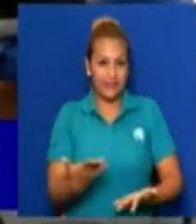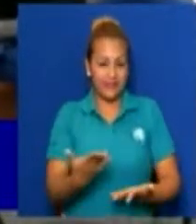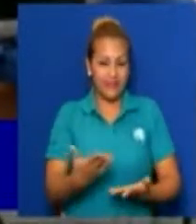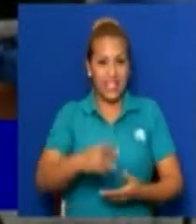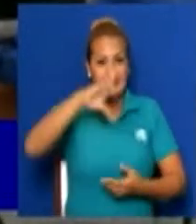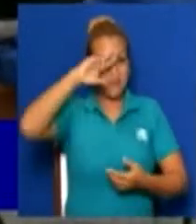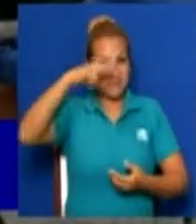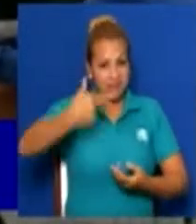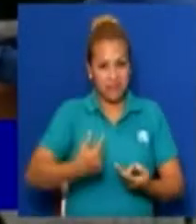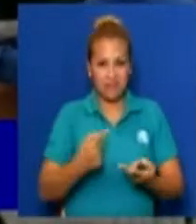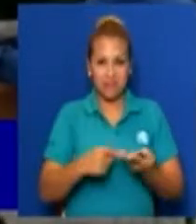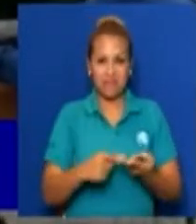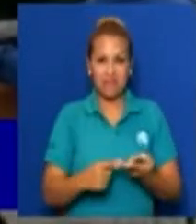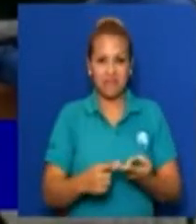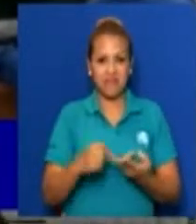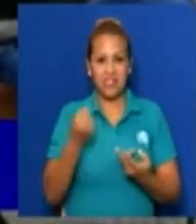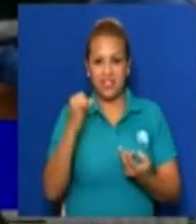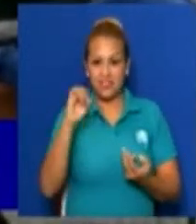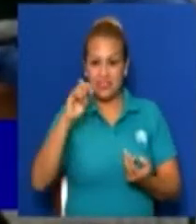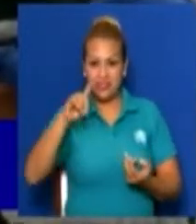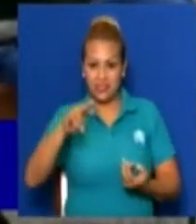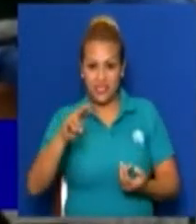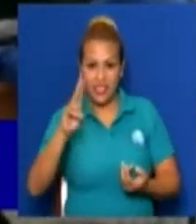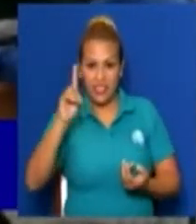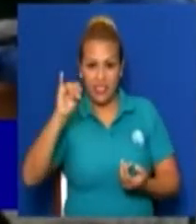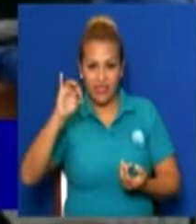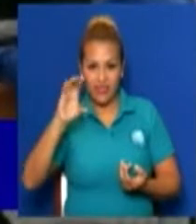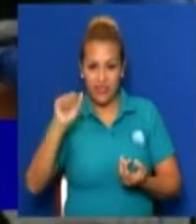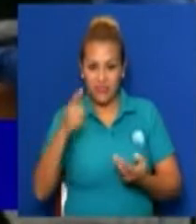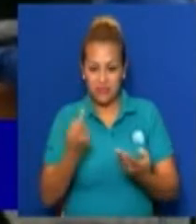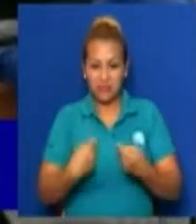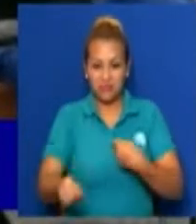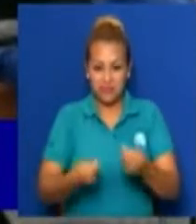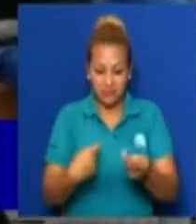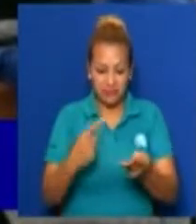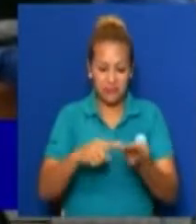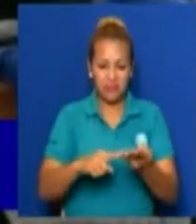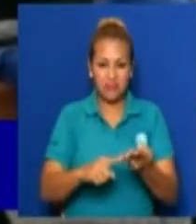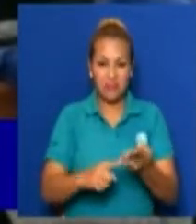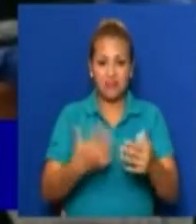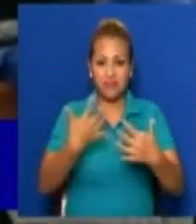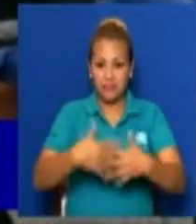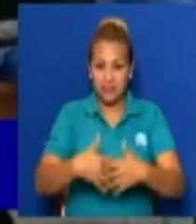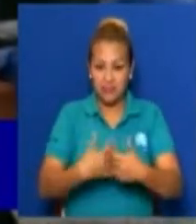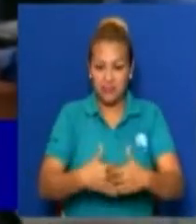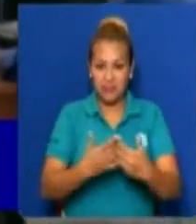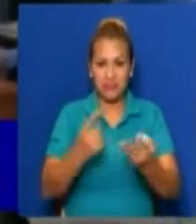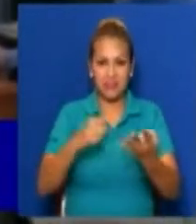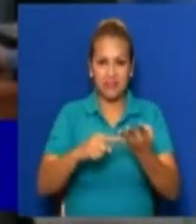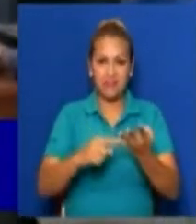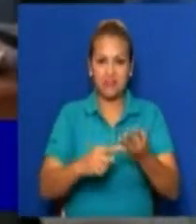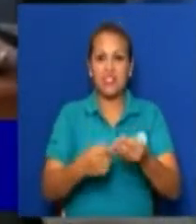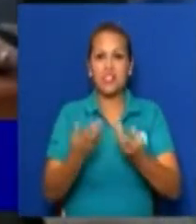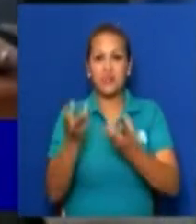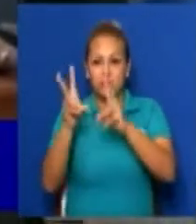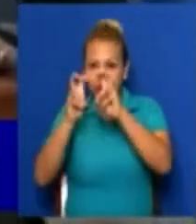lideresas, sindicalistas, profesoras, comerciantas, empresarias,